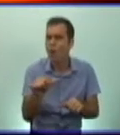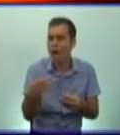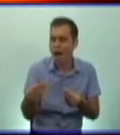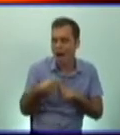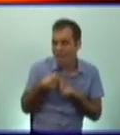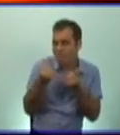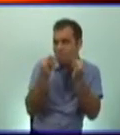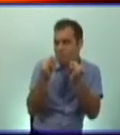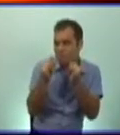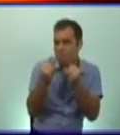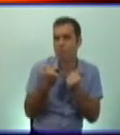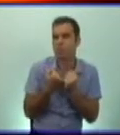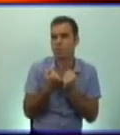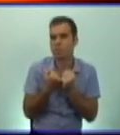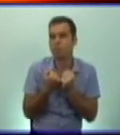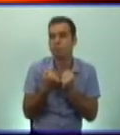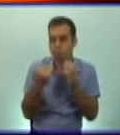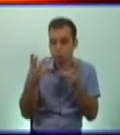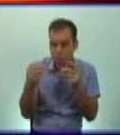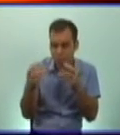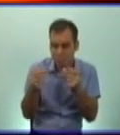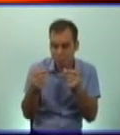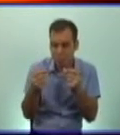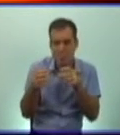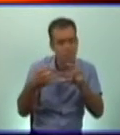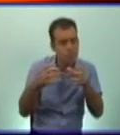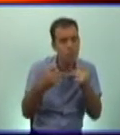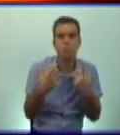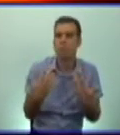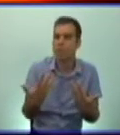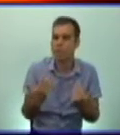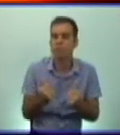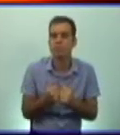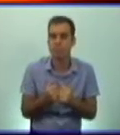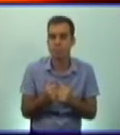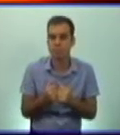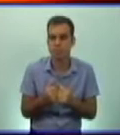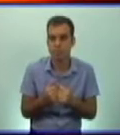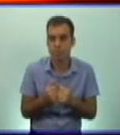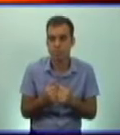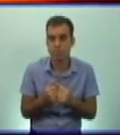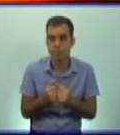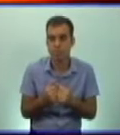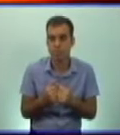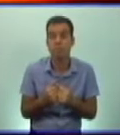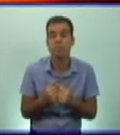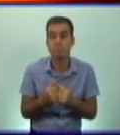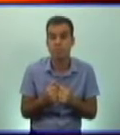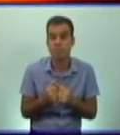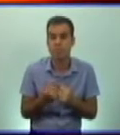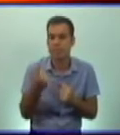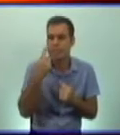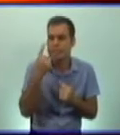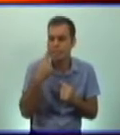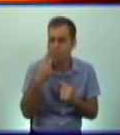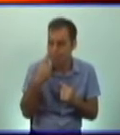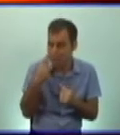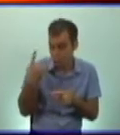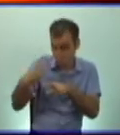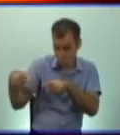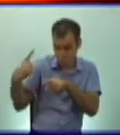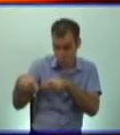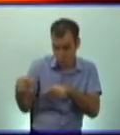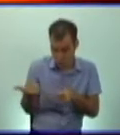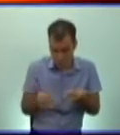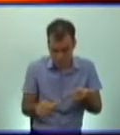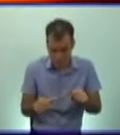información cualitativa y cuantitativa. Desde el punto de vista cualitativo, nos expresan la naturaleza de las sustancias que reaccionan